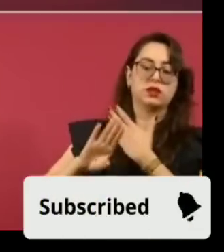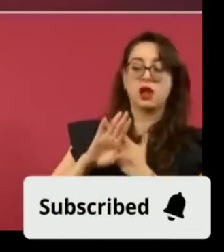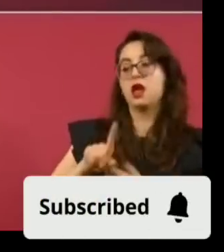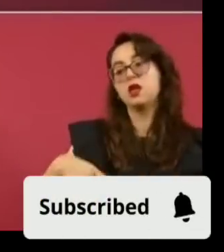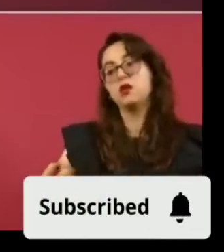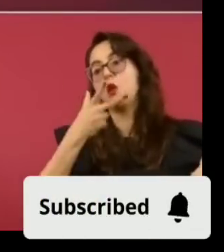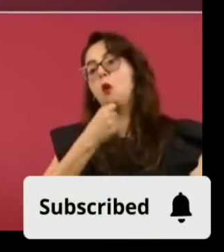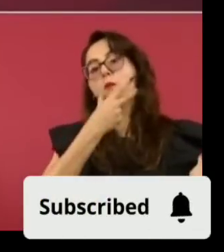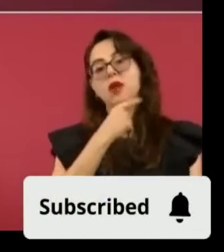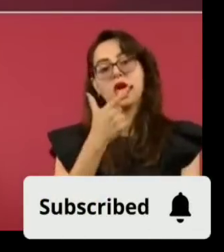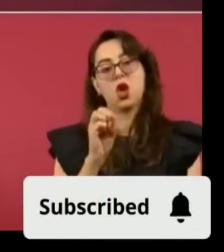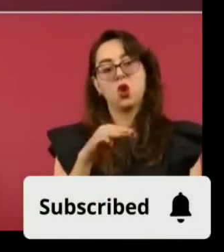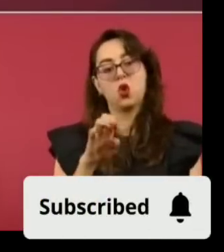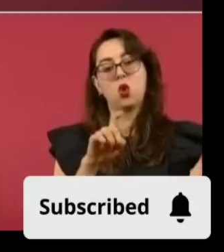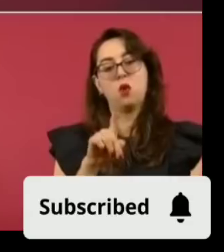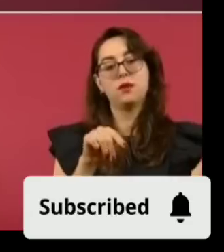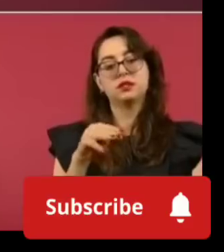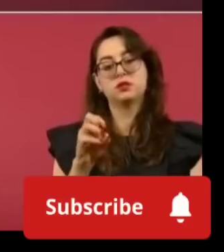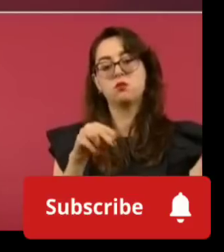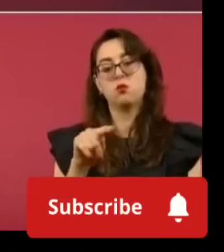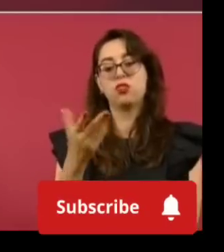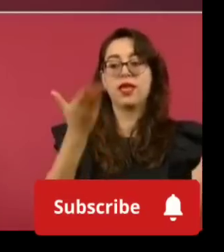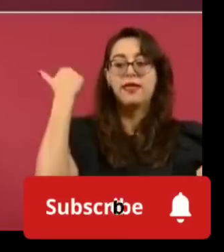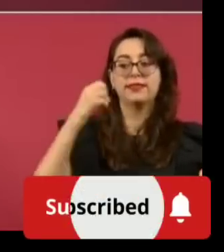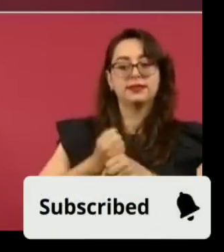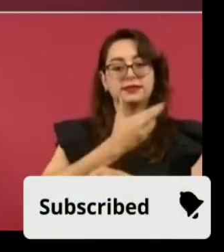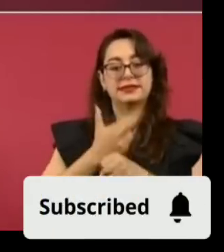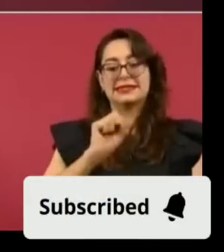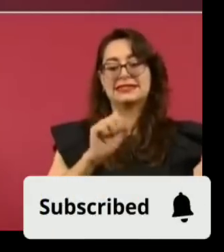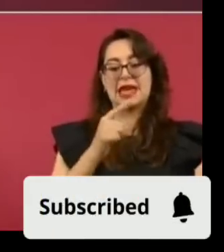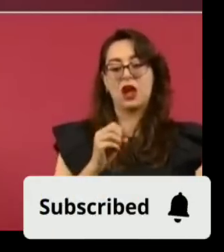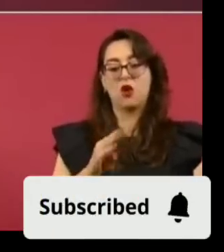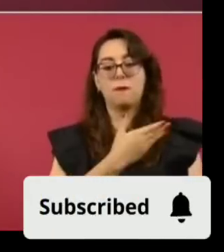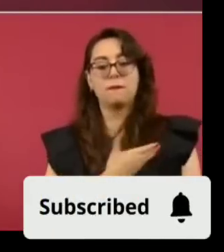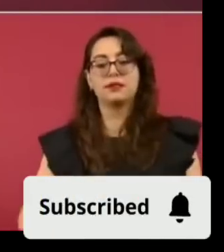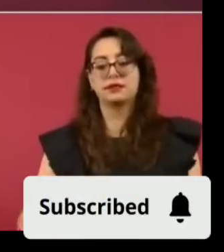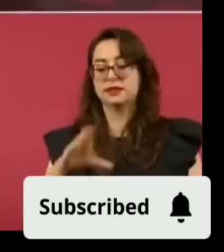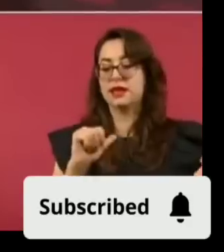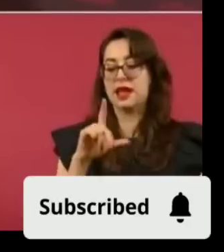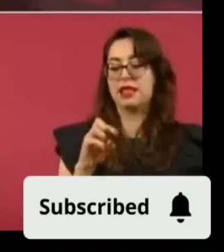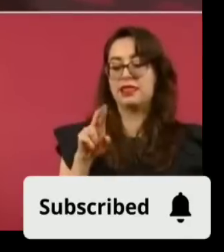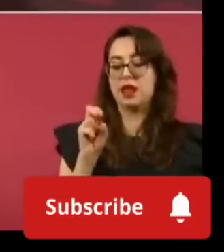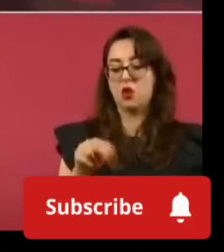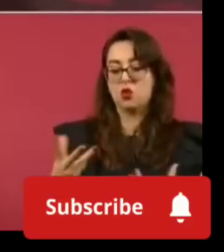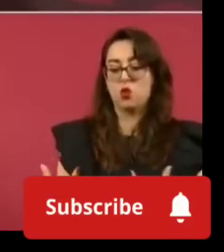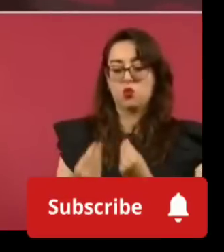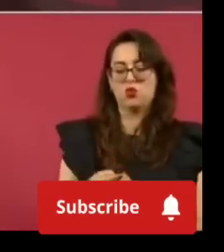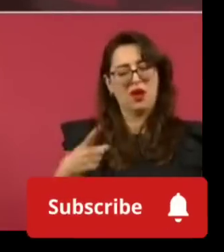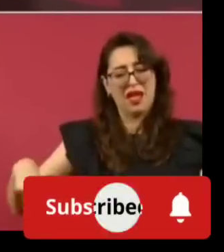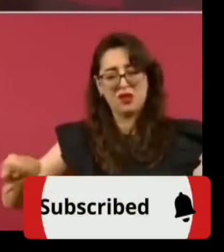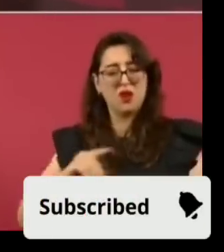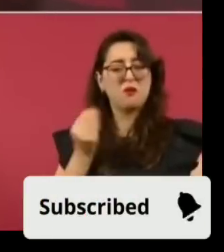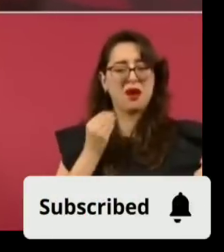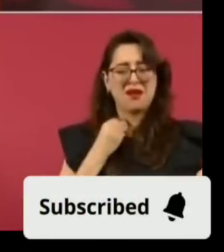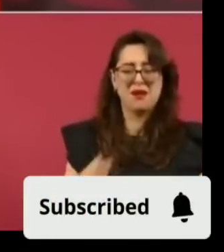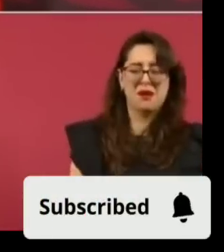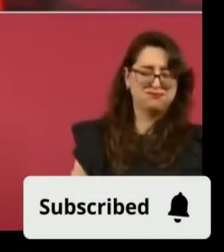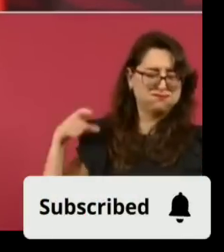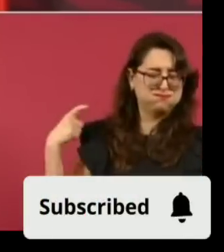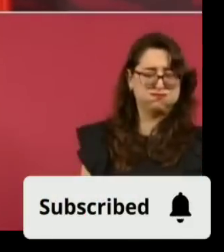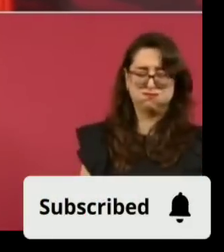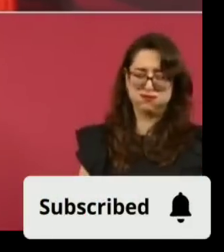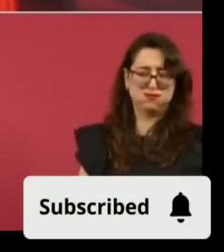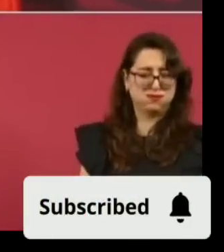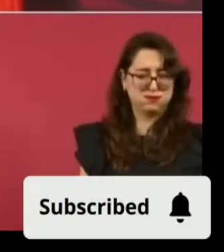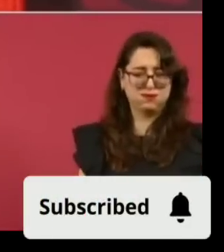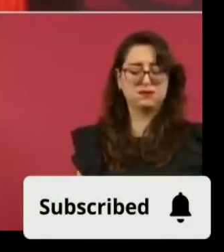Gobernación de Felipe Calderón, que es de los abogados más ricos de México y del